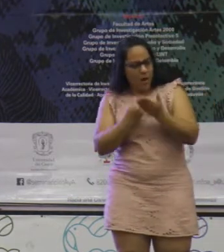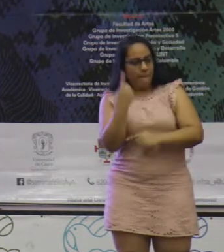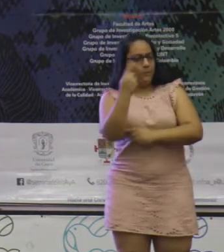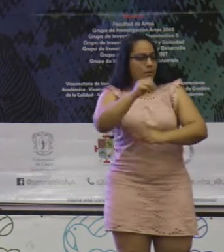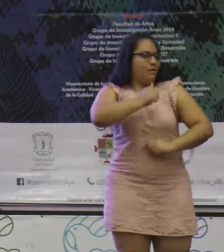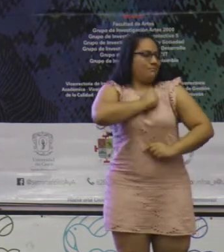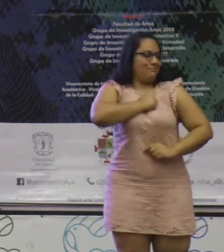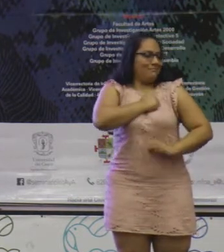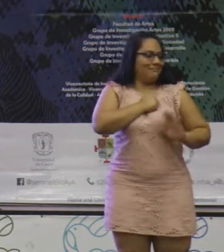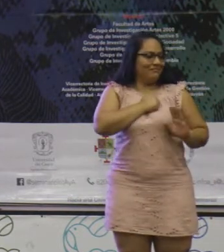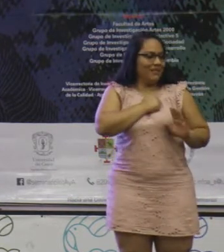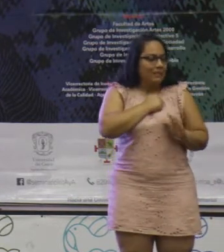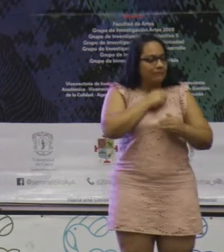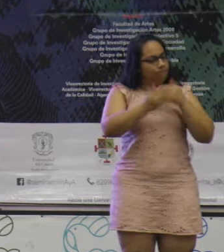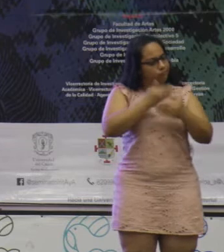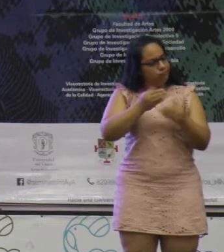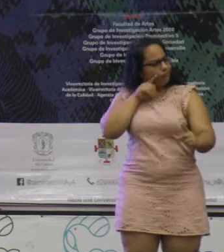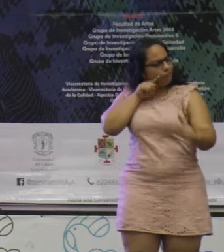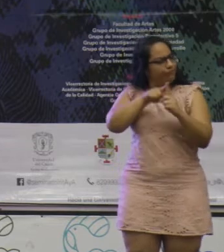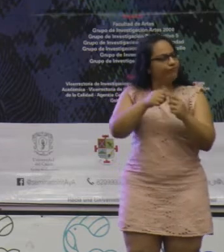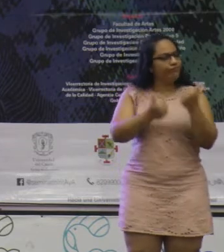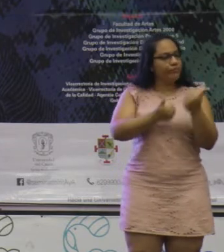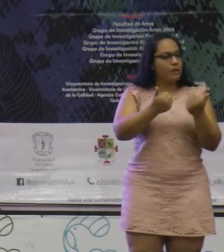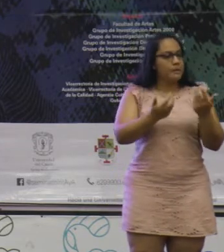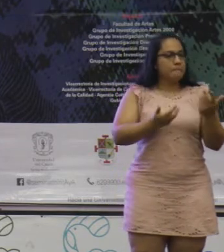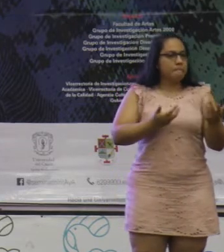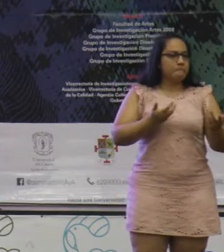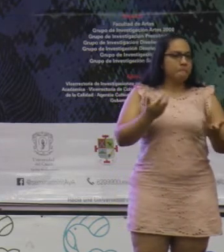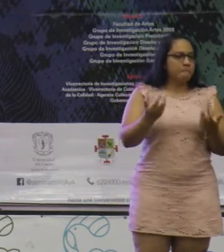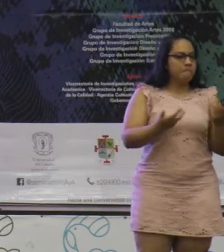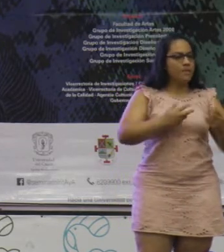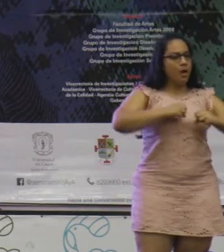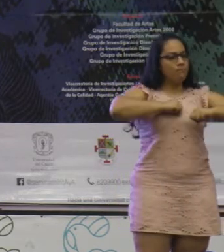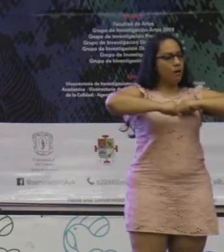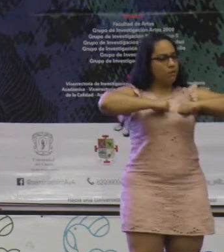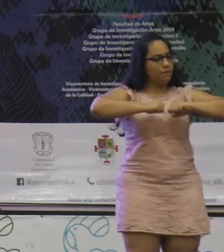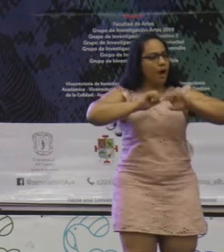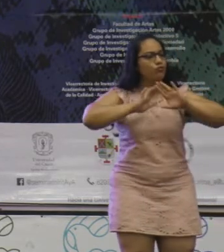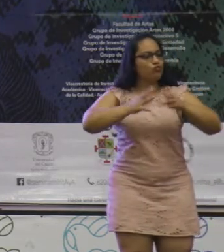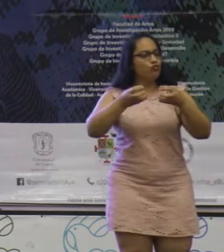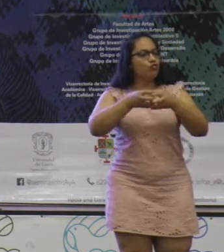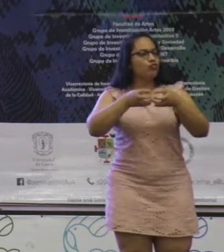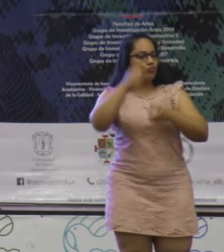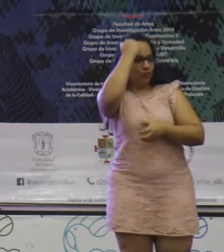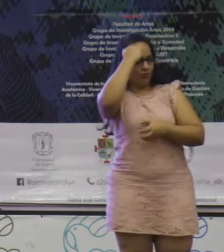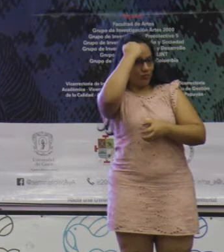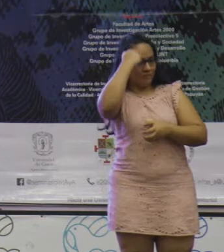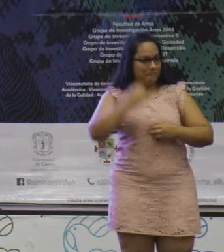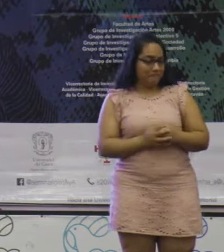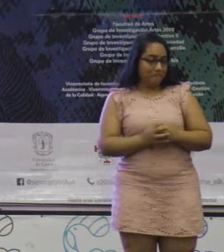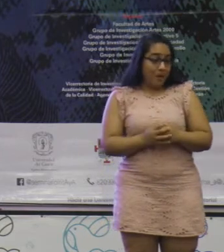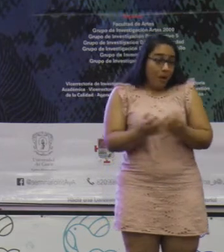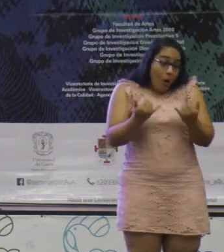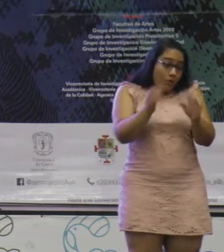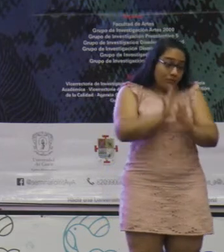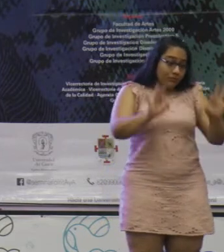personales y trabajar muy orientado a la gestión docente. Que como entenderemos hoy